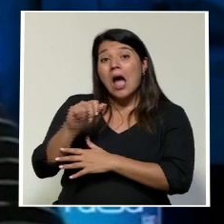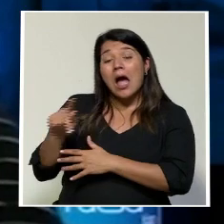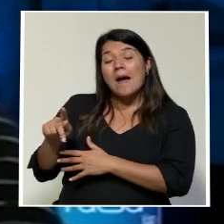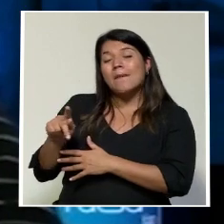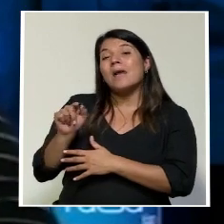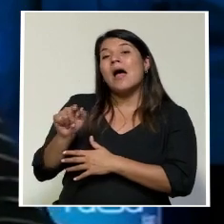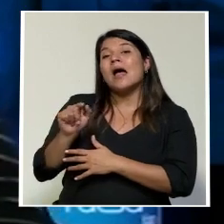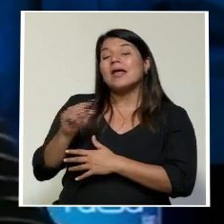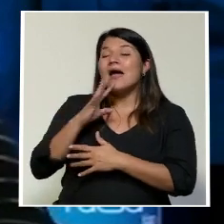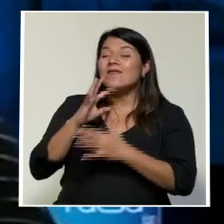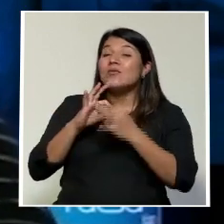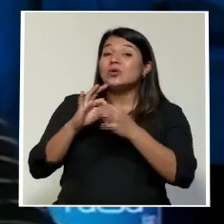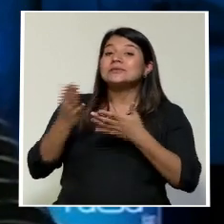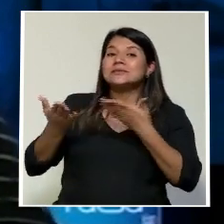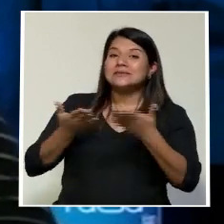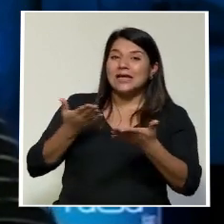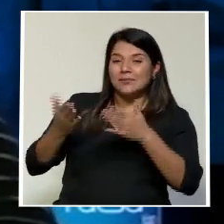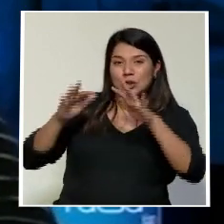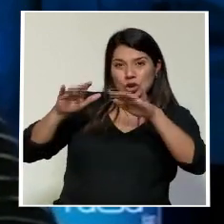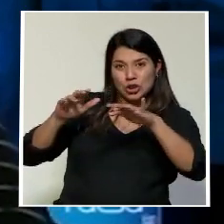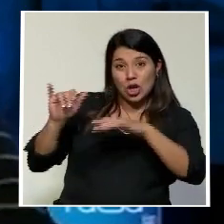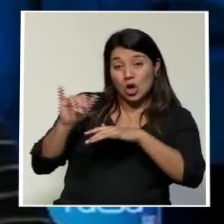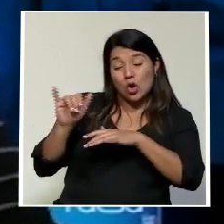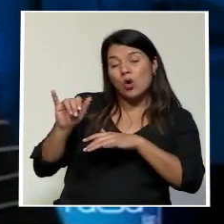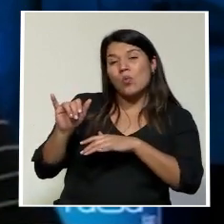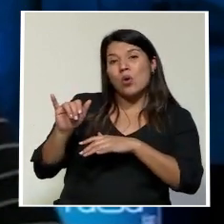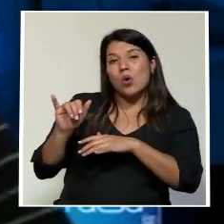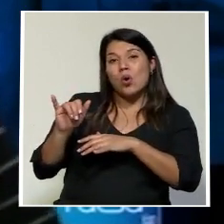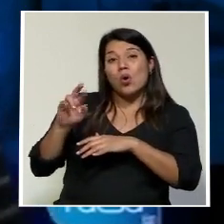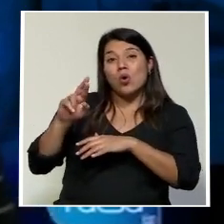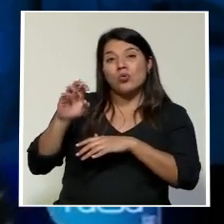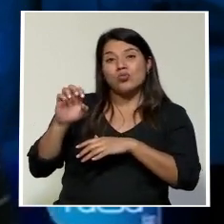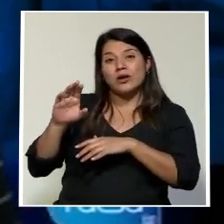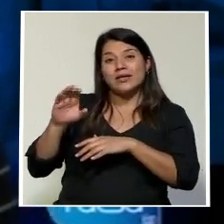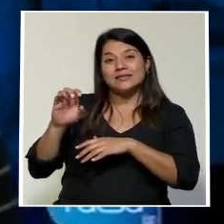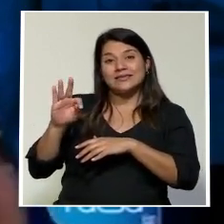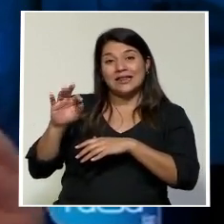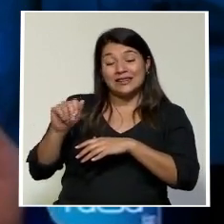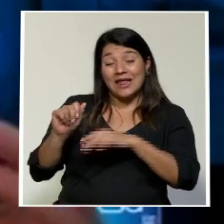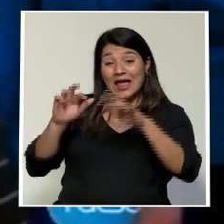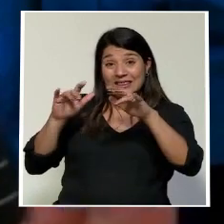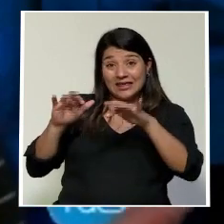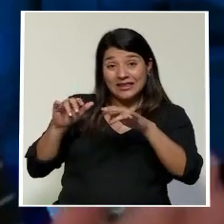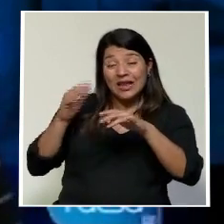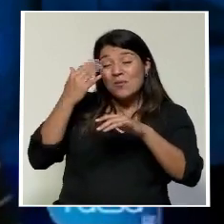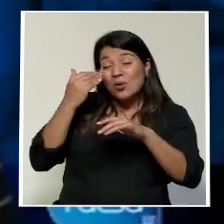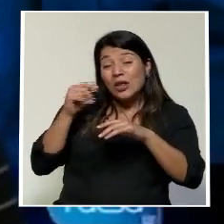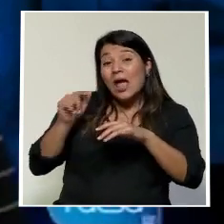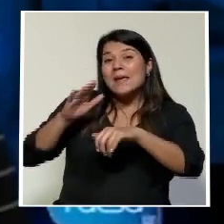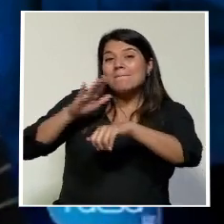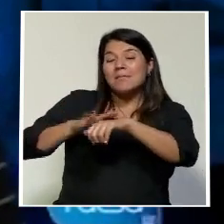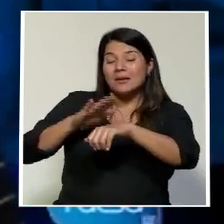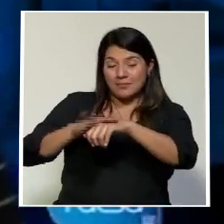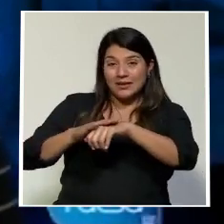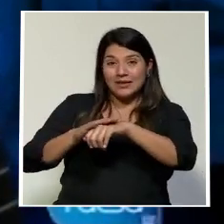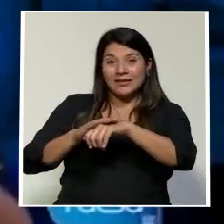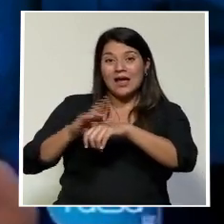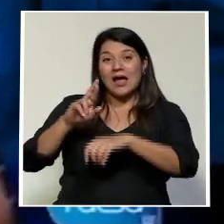de servicios digitales como receta digital que nos permite que la receta salga de una vez